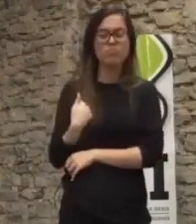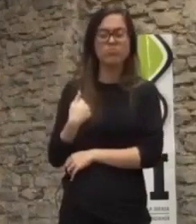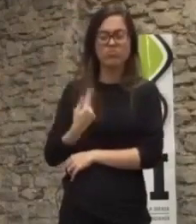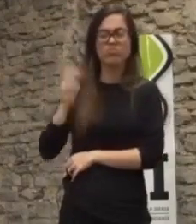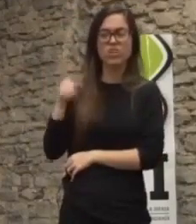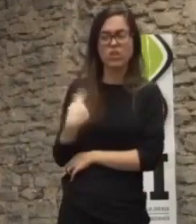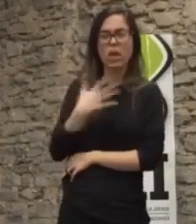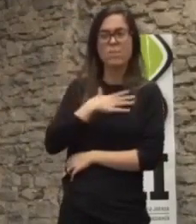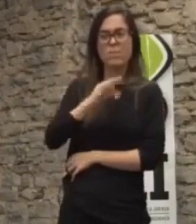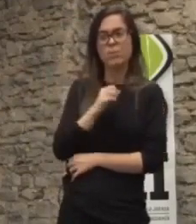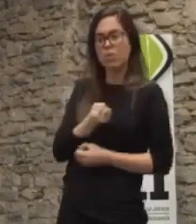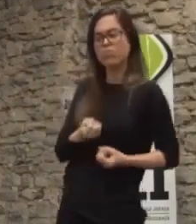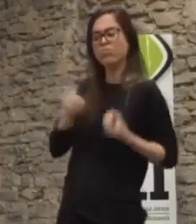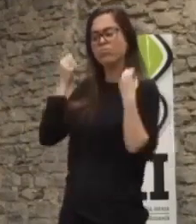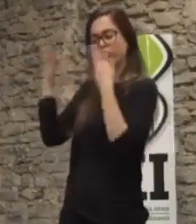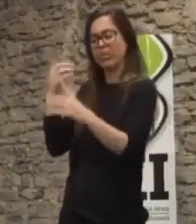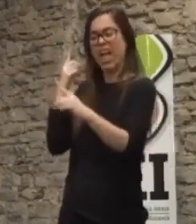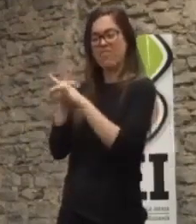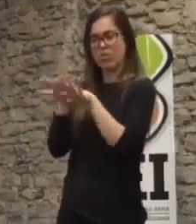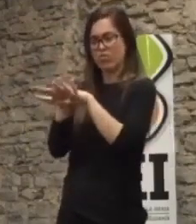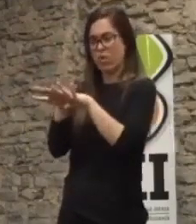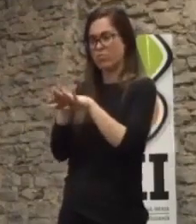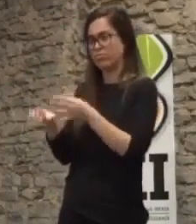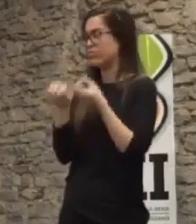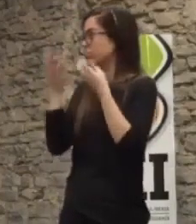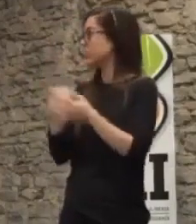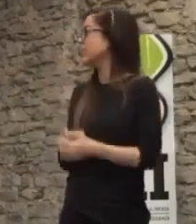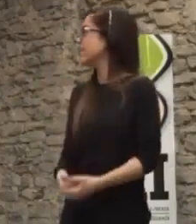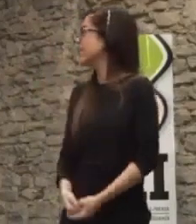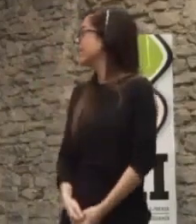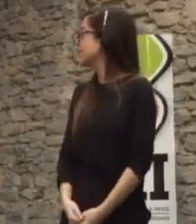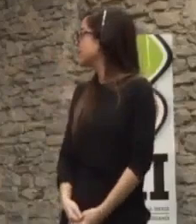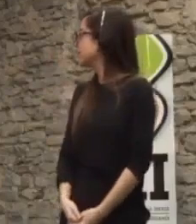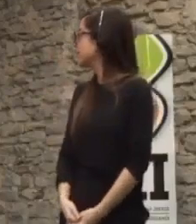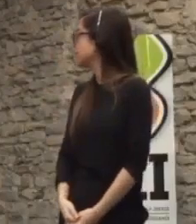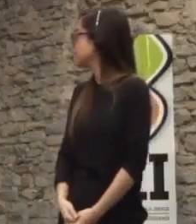también puedo ser agente antirrumores. Vale.